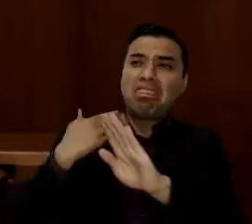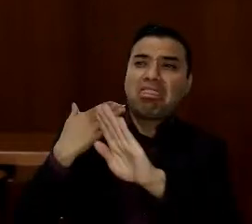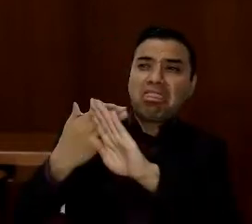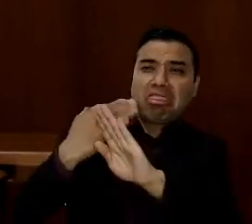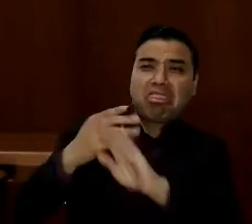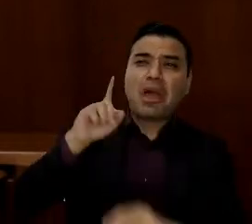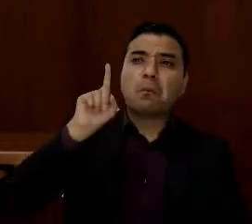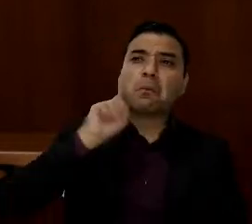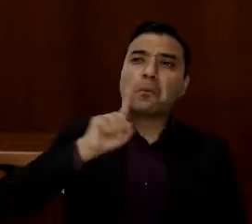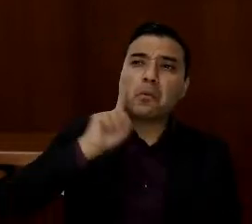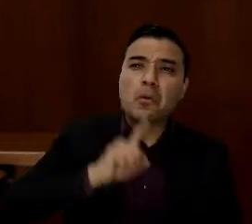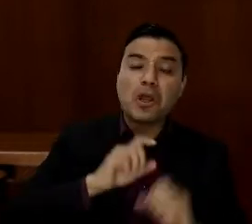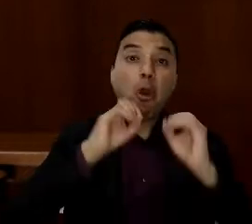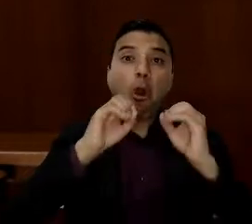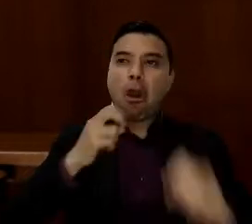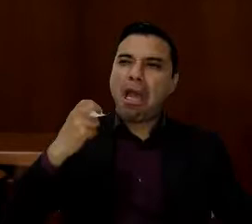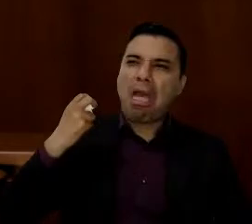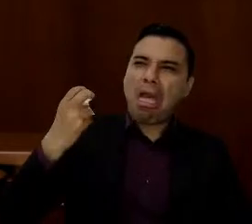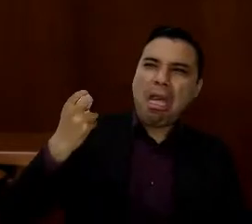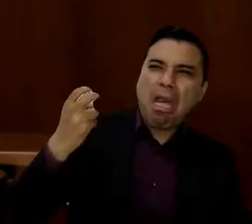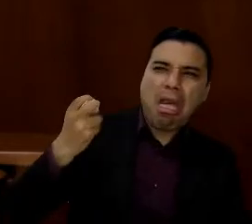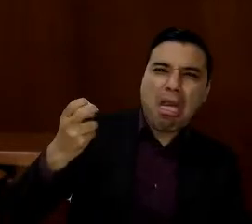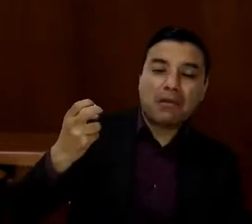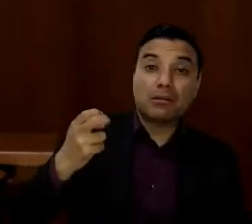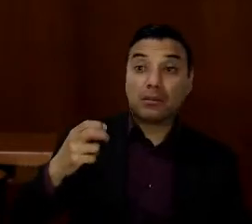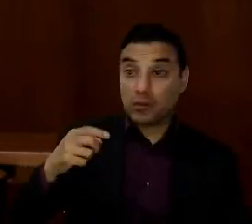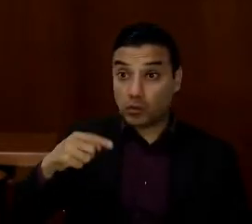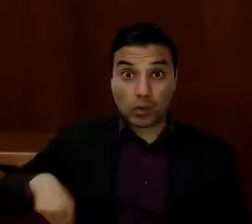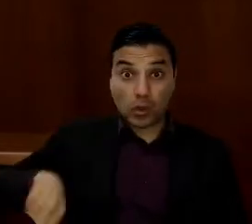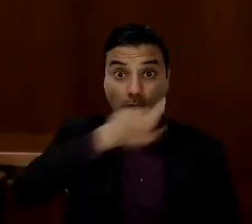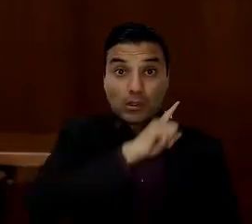desinformación interesada de algunos grupos políticos